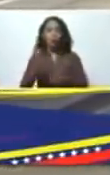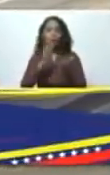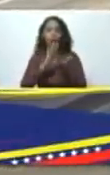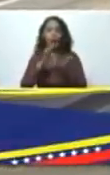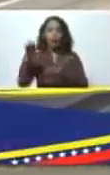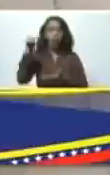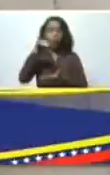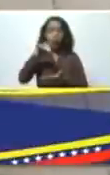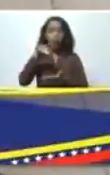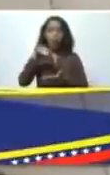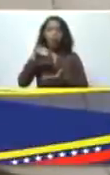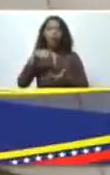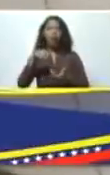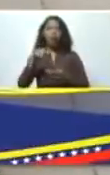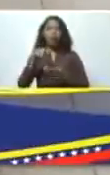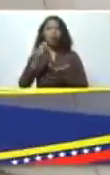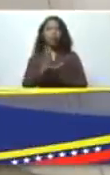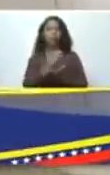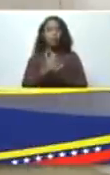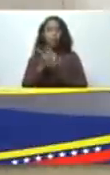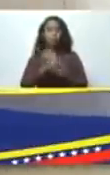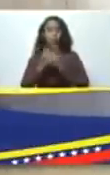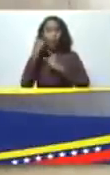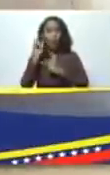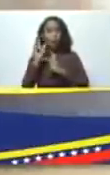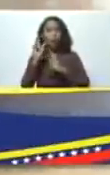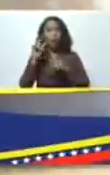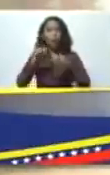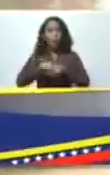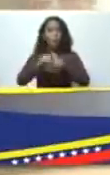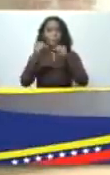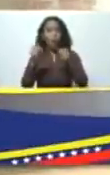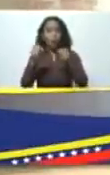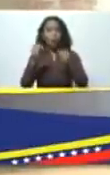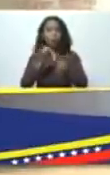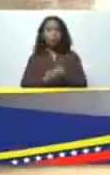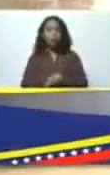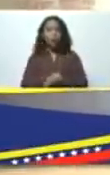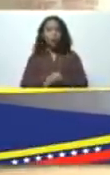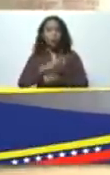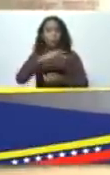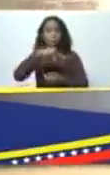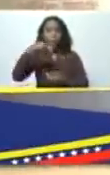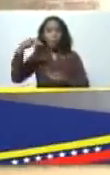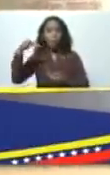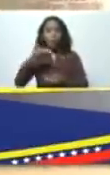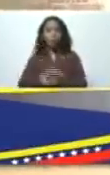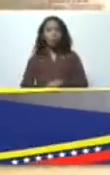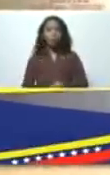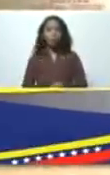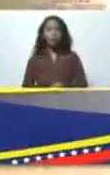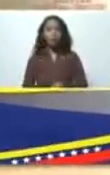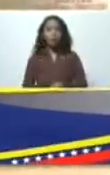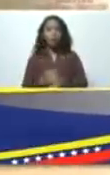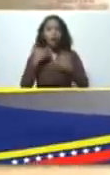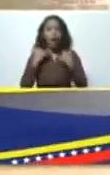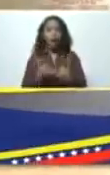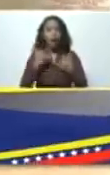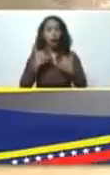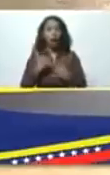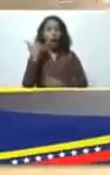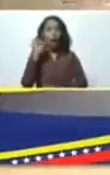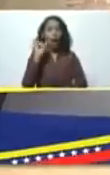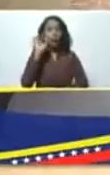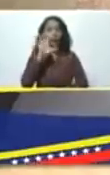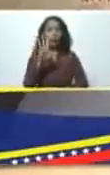que posteriormente serán utilizadas en la panificación y la pastificación. Actualmente tenemos